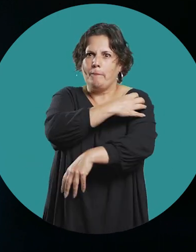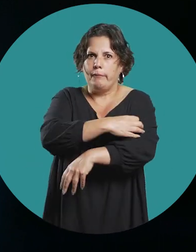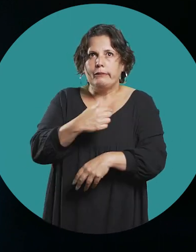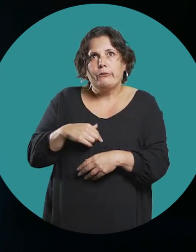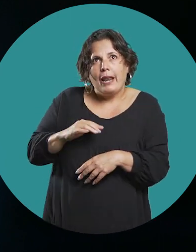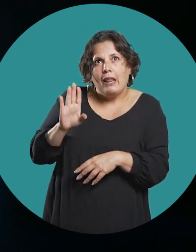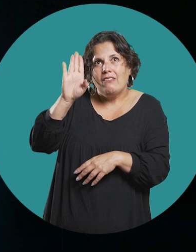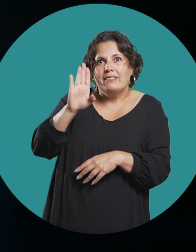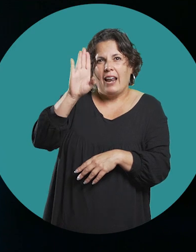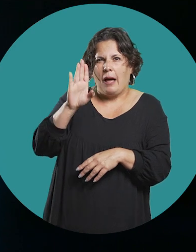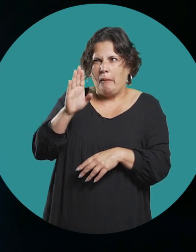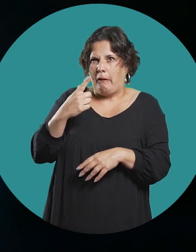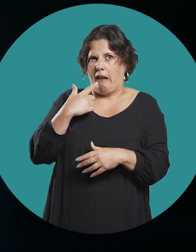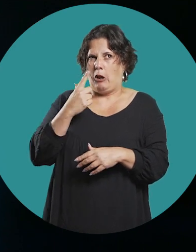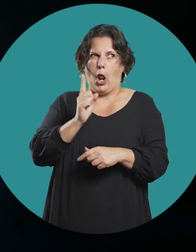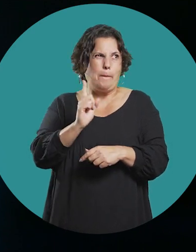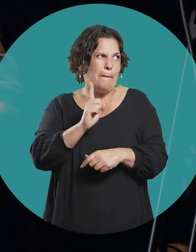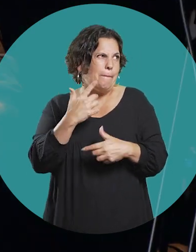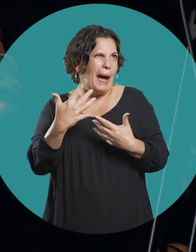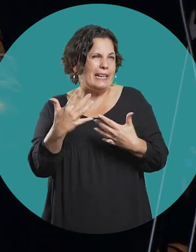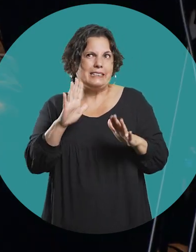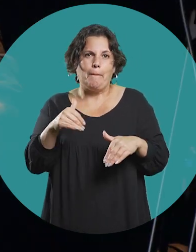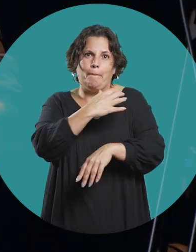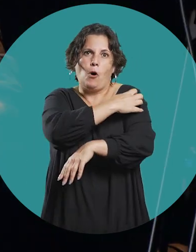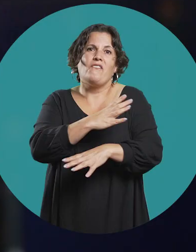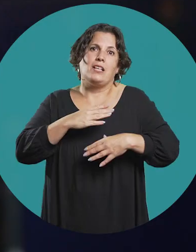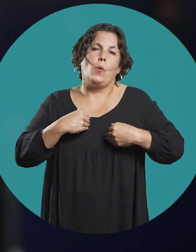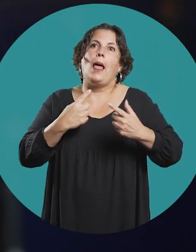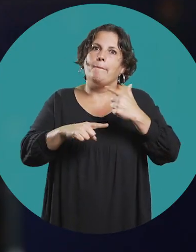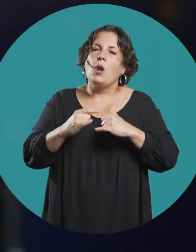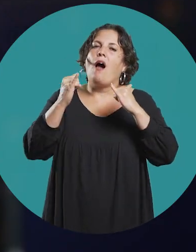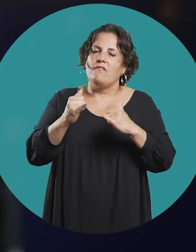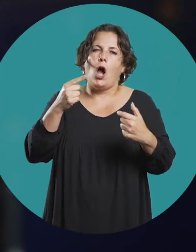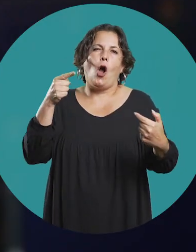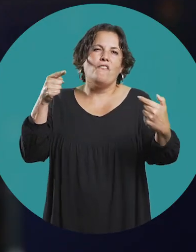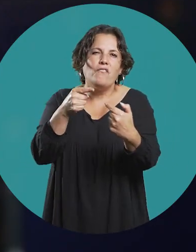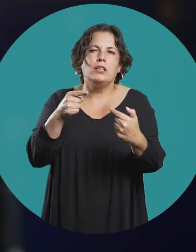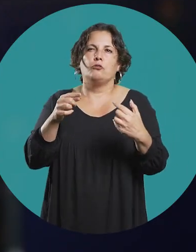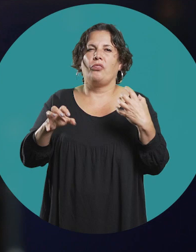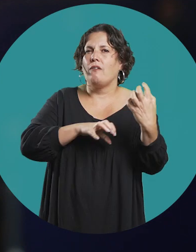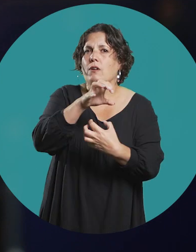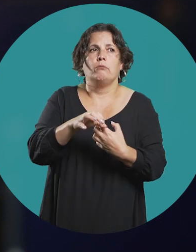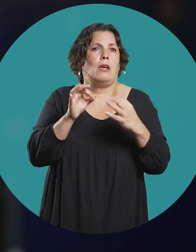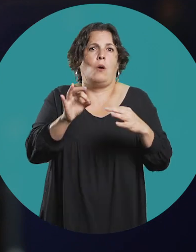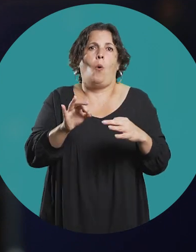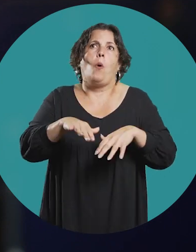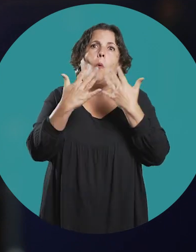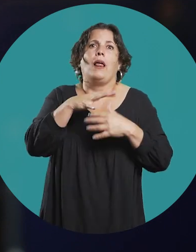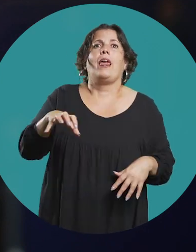levantaba la mano y decía, no me parecen tan pobres las escuelas. Pero realmente había conflictos y dificultades, como en todos